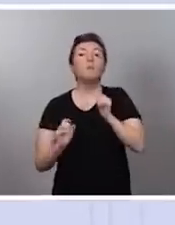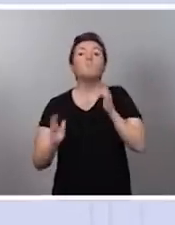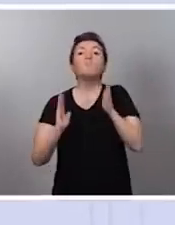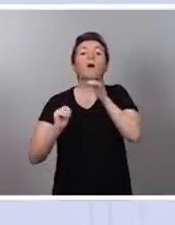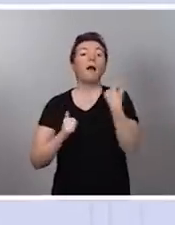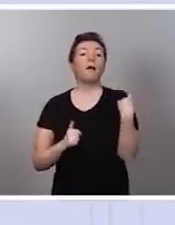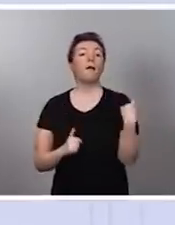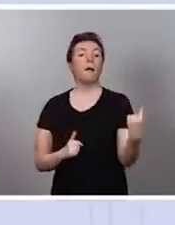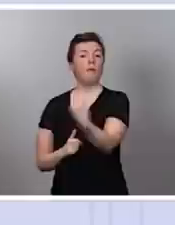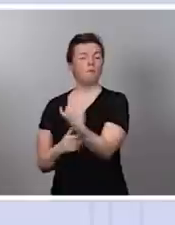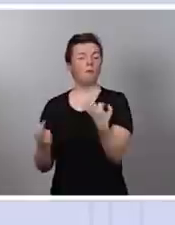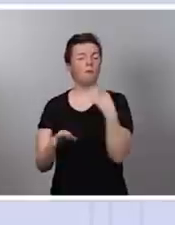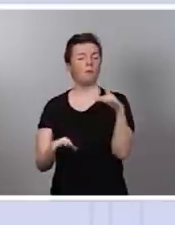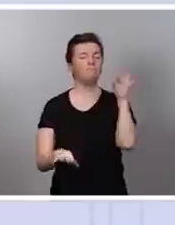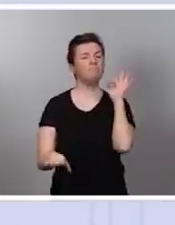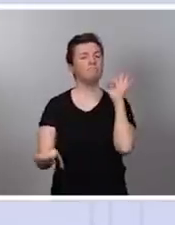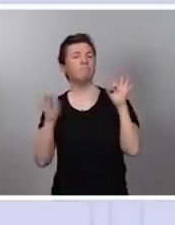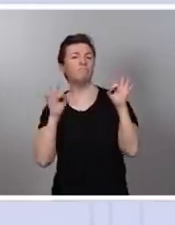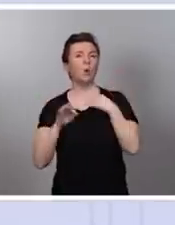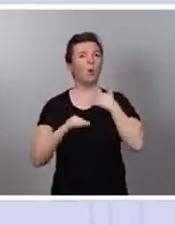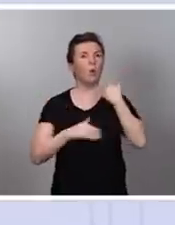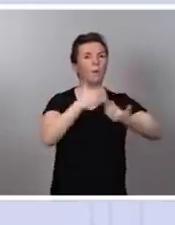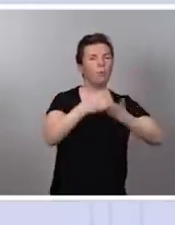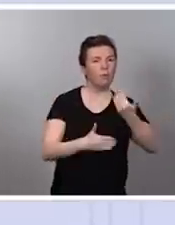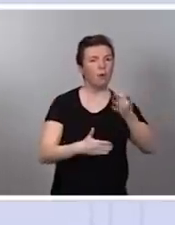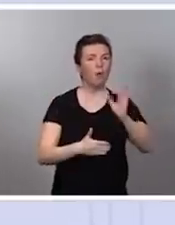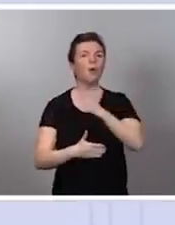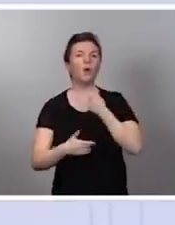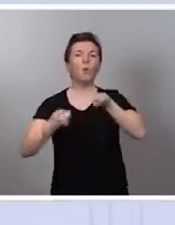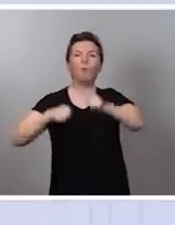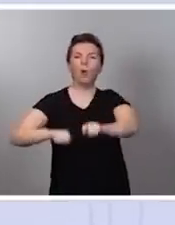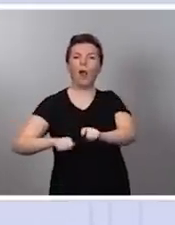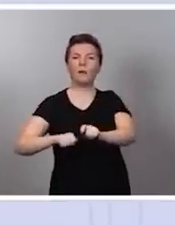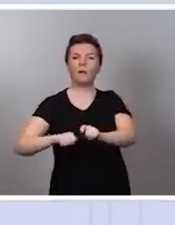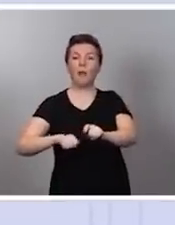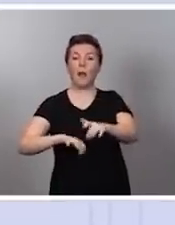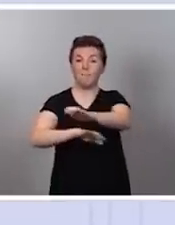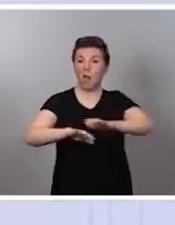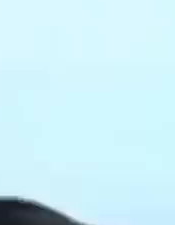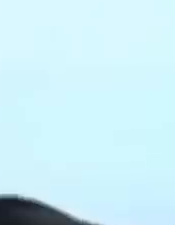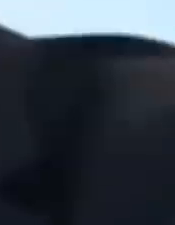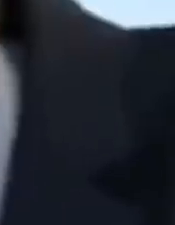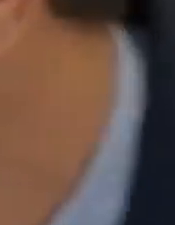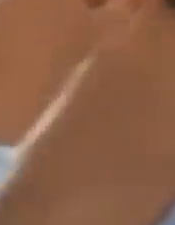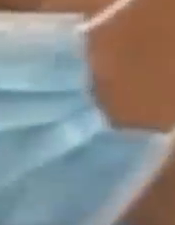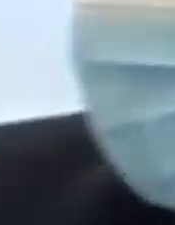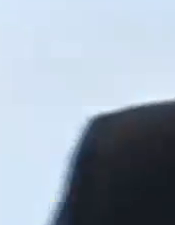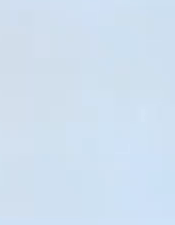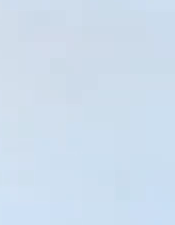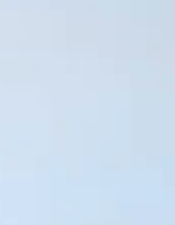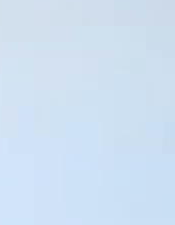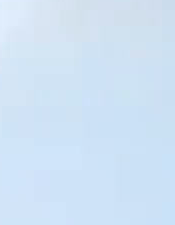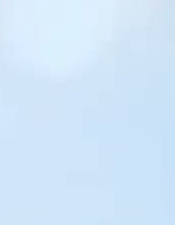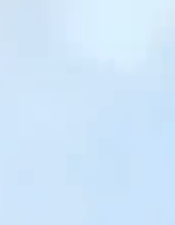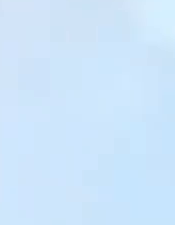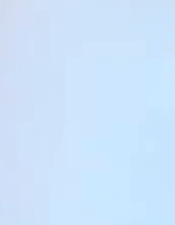hacerlo. Las retuerce para que la Comunidad de Madrid tenga menos fondos porque se ha negado a determinados acuerdos en los consejos interterritoriales